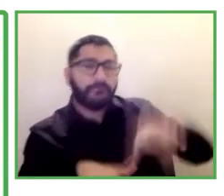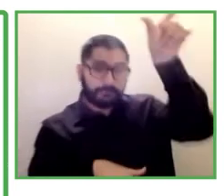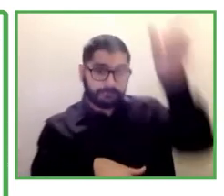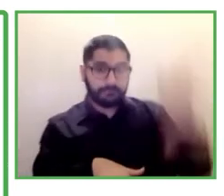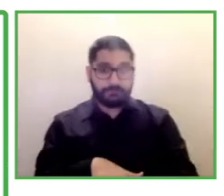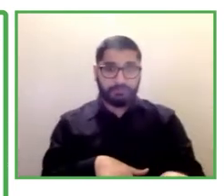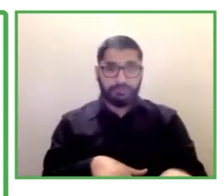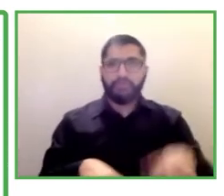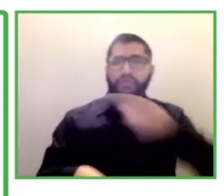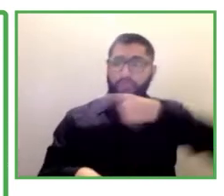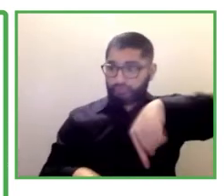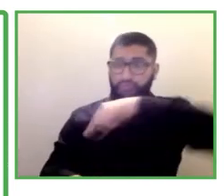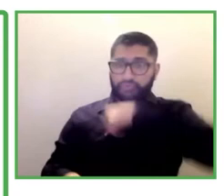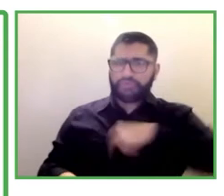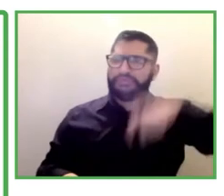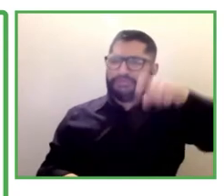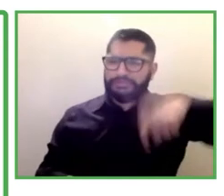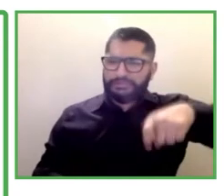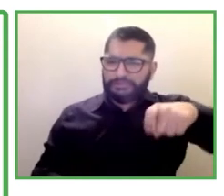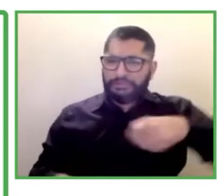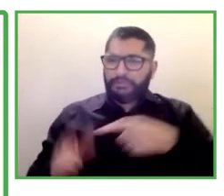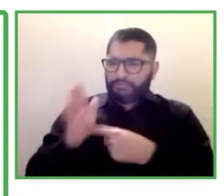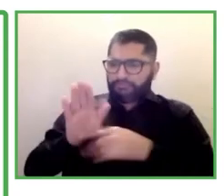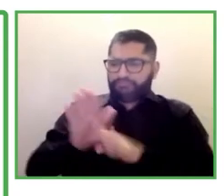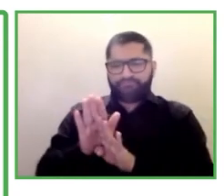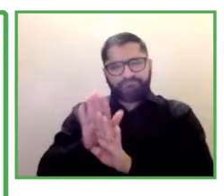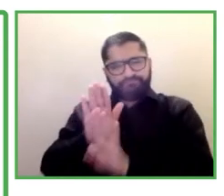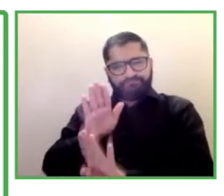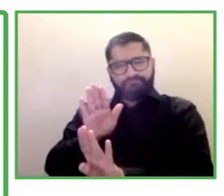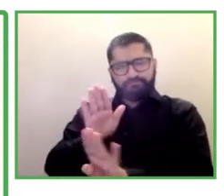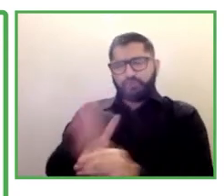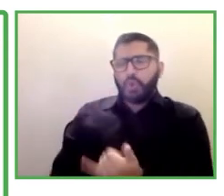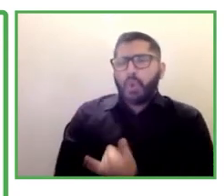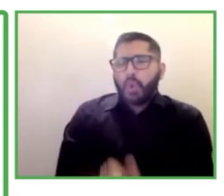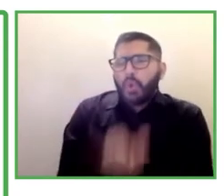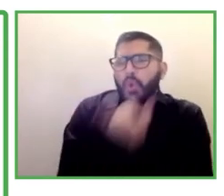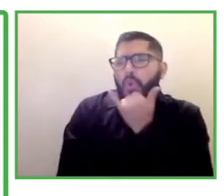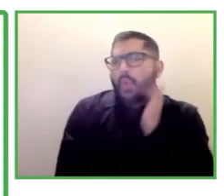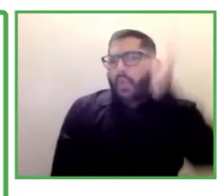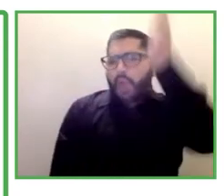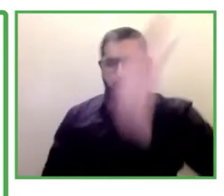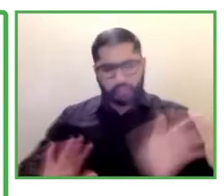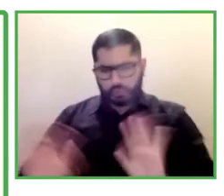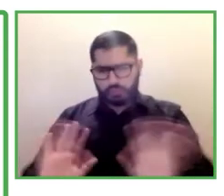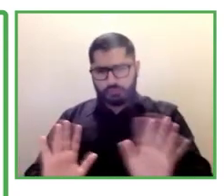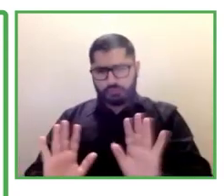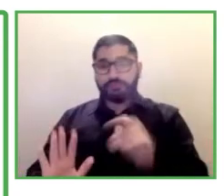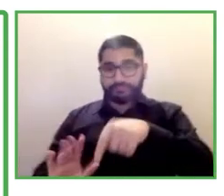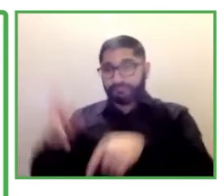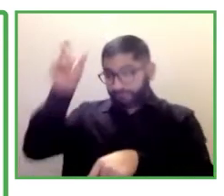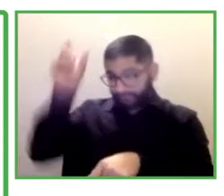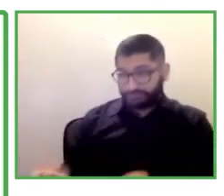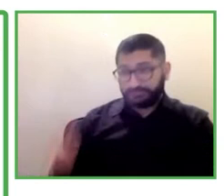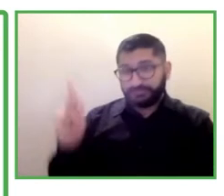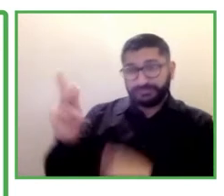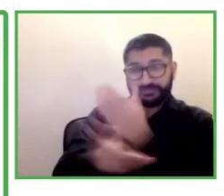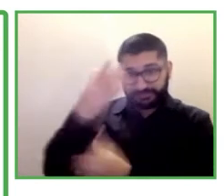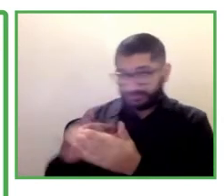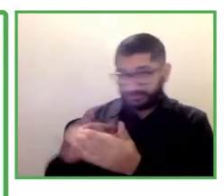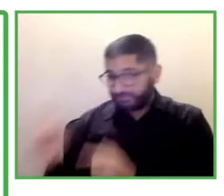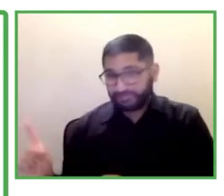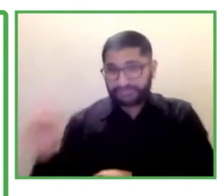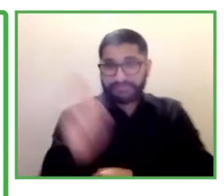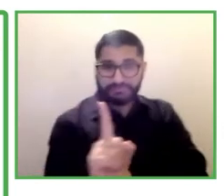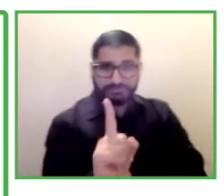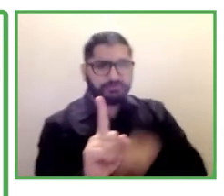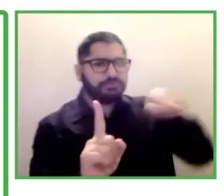un empleo equivocado. Si ellos son exitosos, nuestros empleadores también lo van a hacer. Por lo tanto, lo